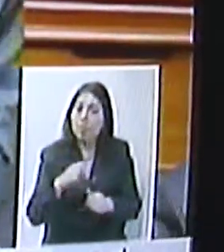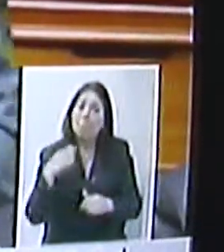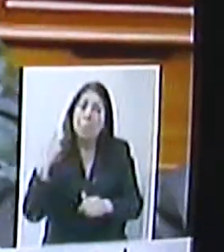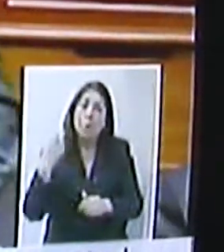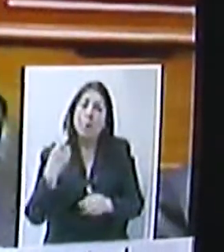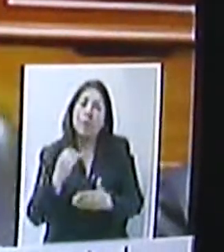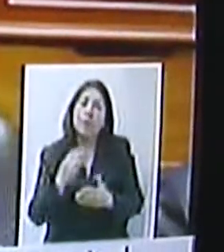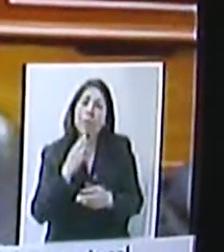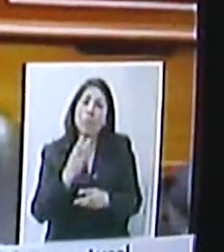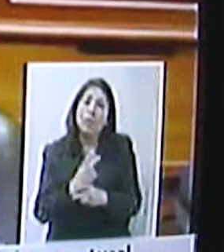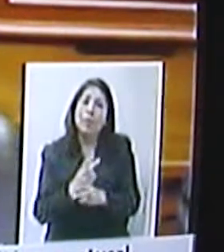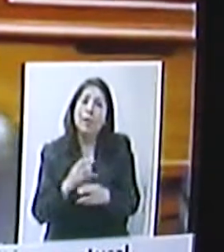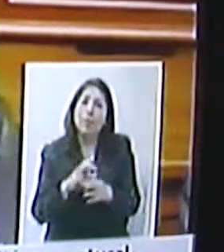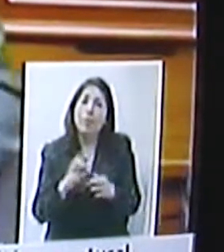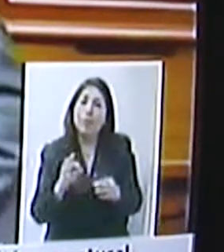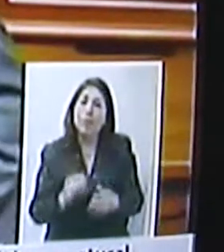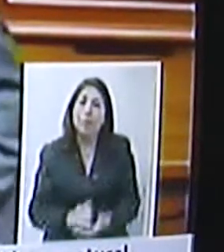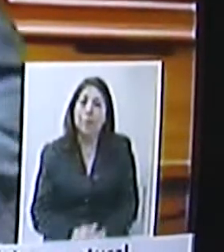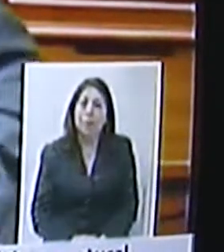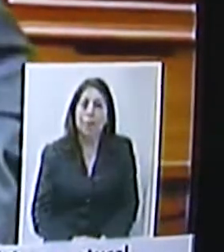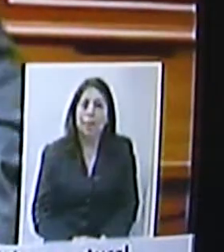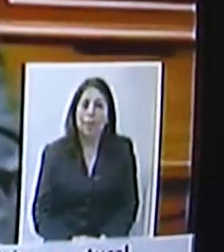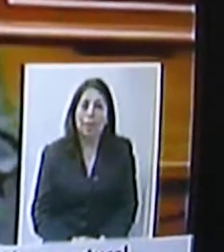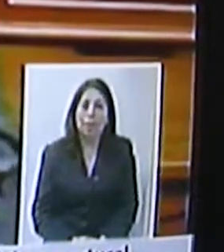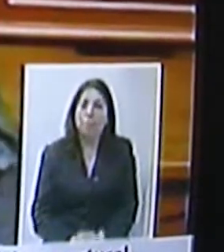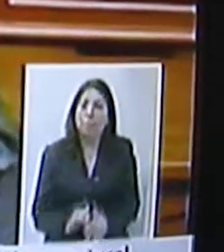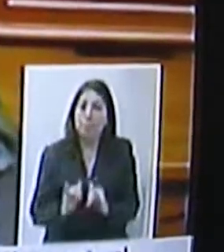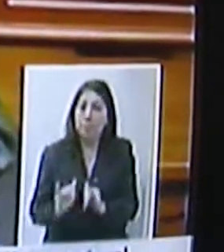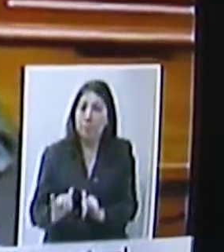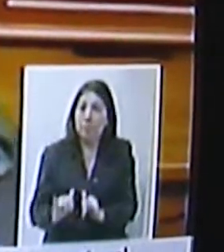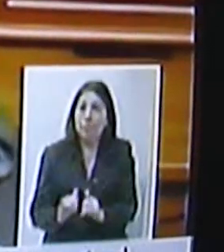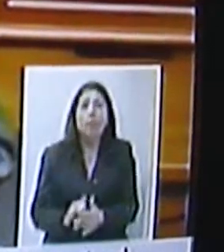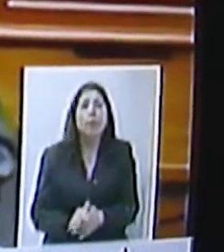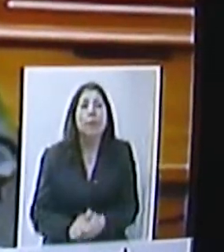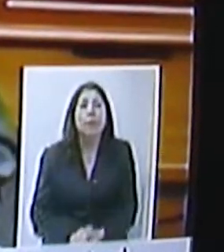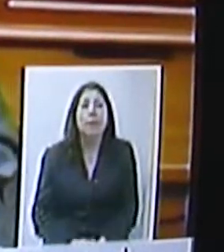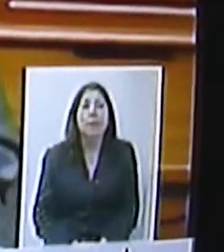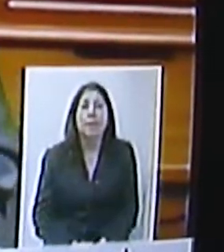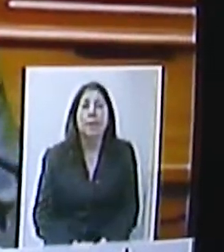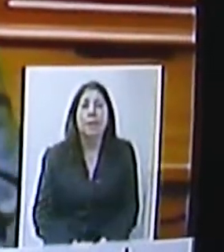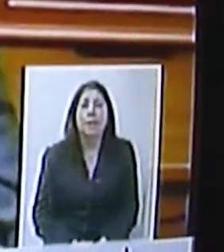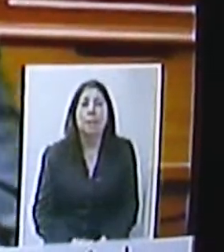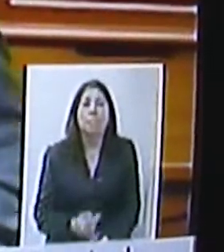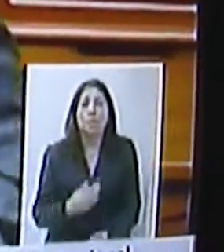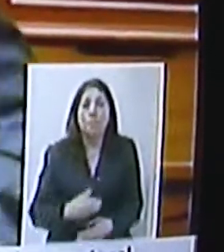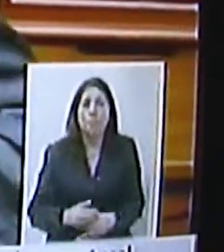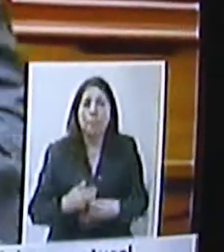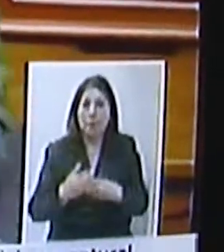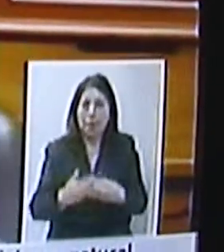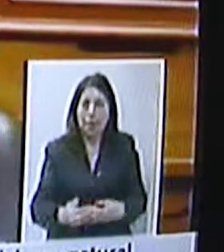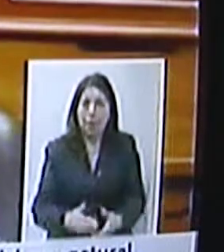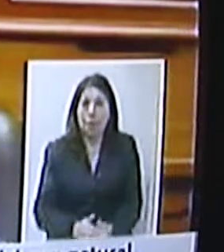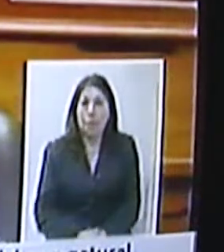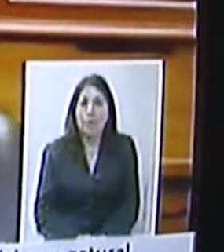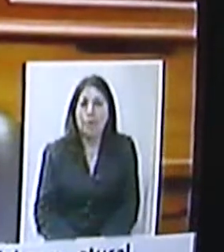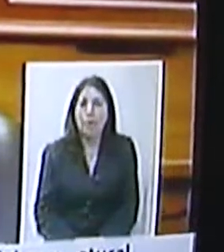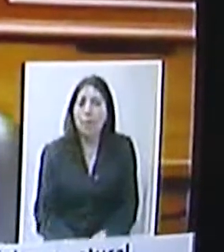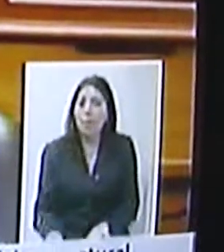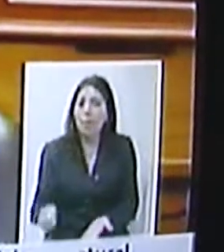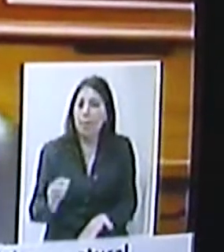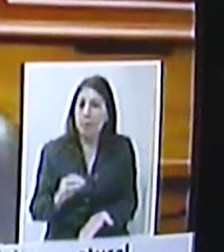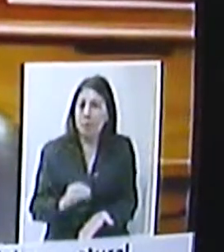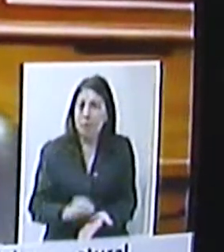políticas de seguridad energética, dejemos pasar el tren de la historia y posterguemos